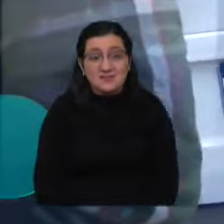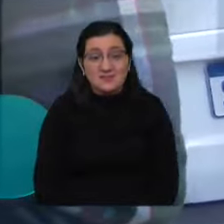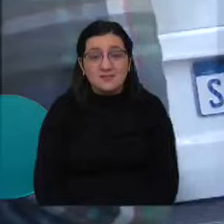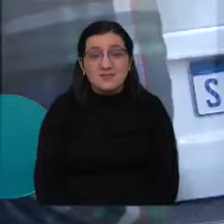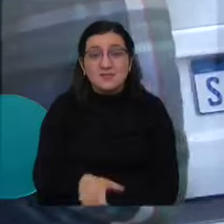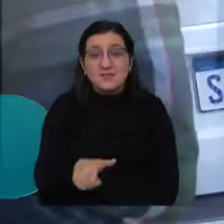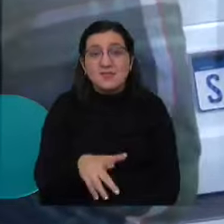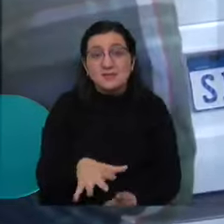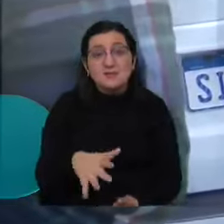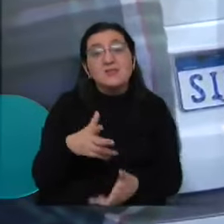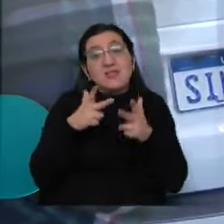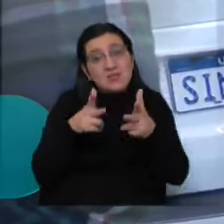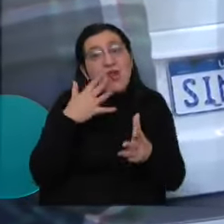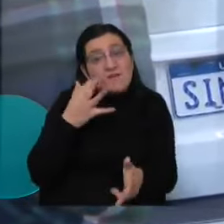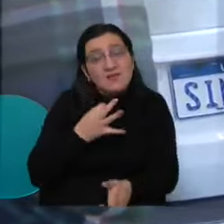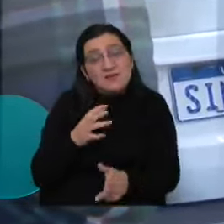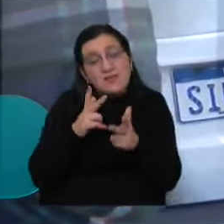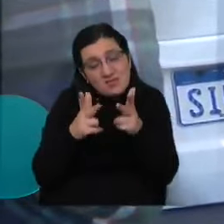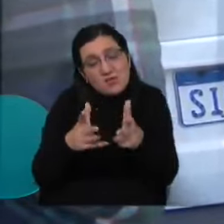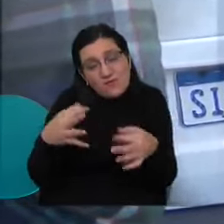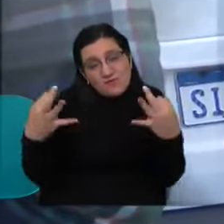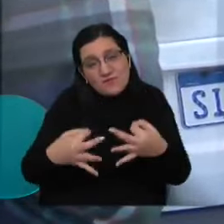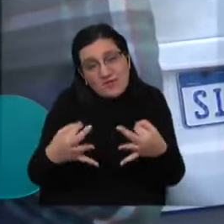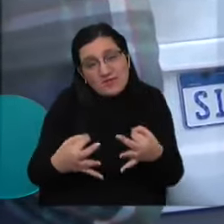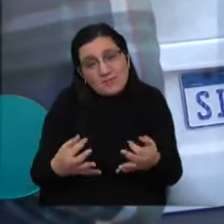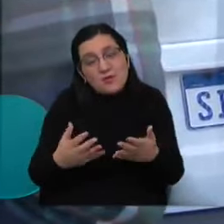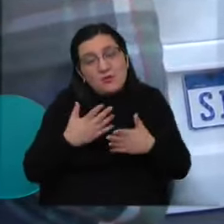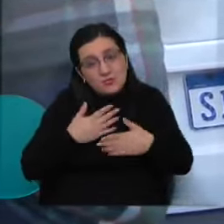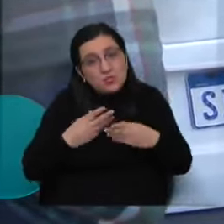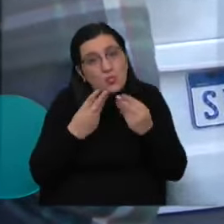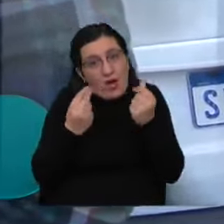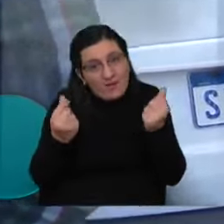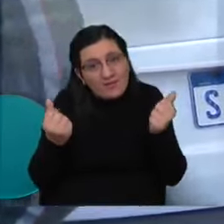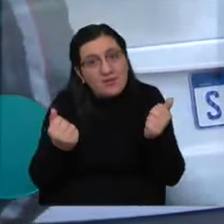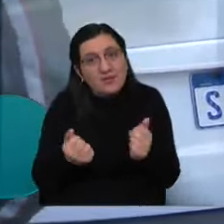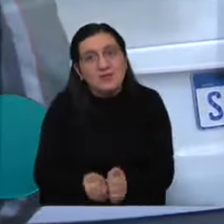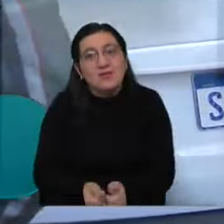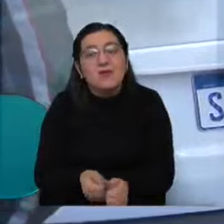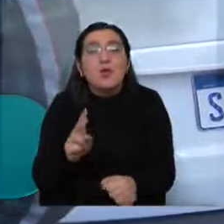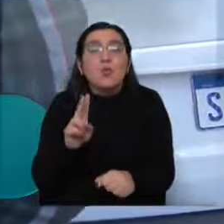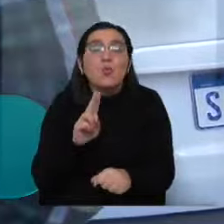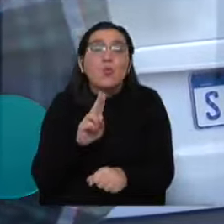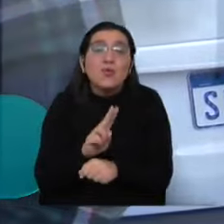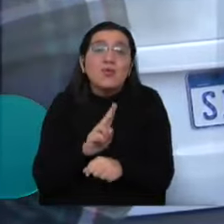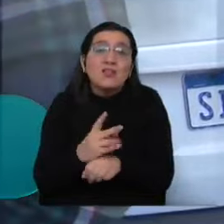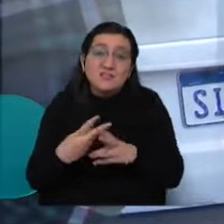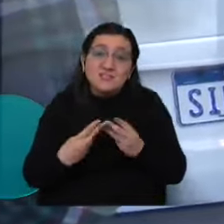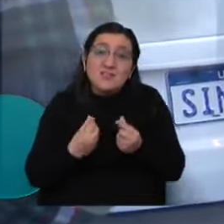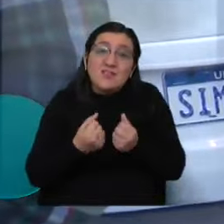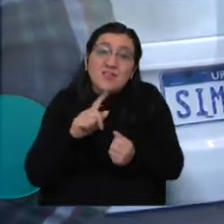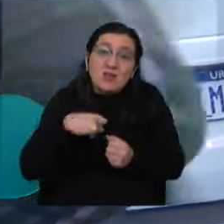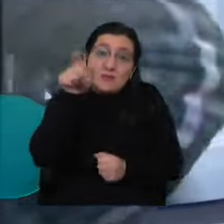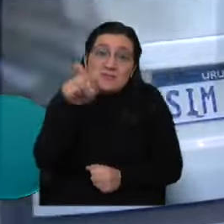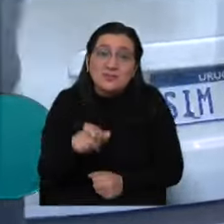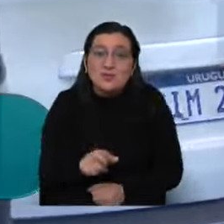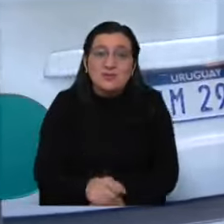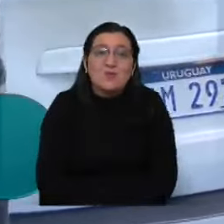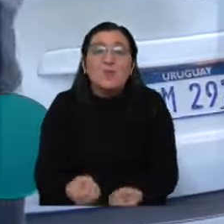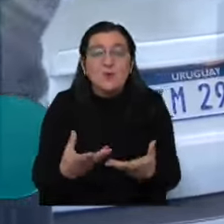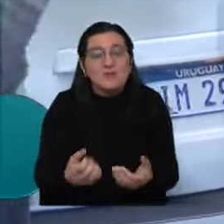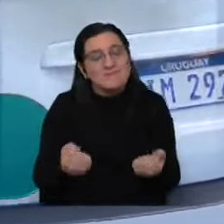te decir la verdad lo digo bien sutil para que no te sientas mal pero la sensibilidad del otro lindo bueno